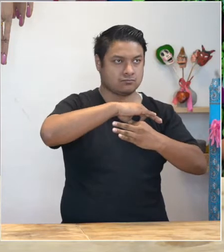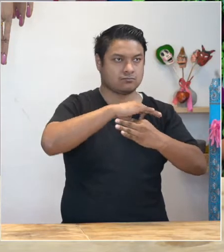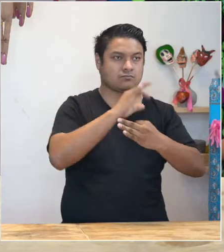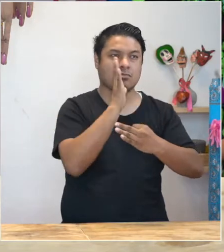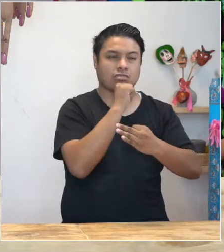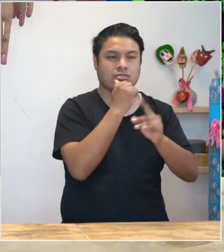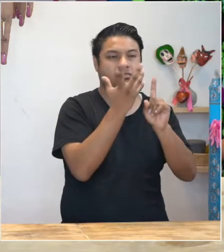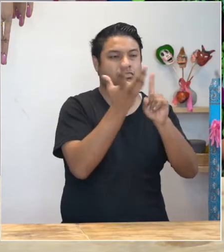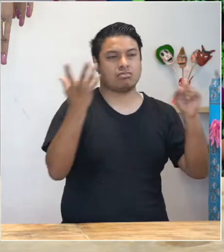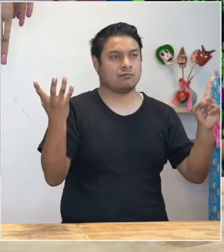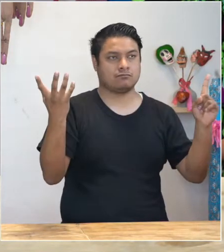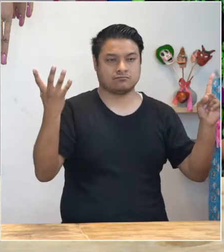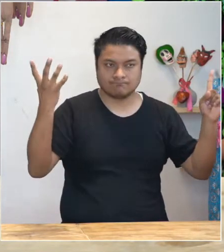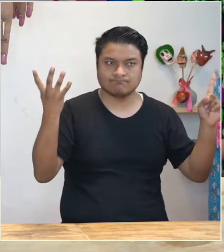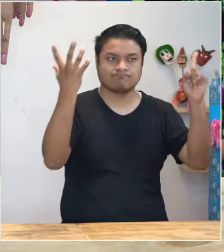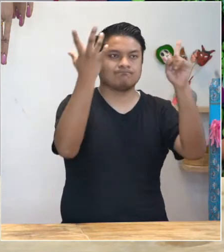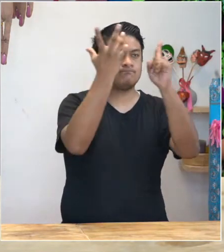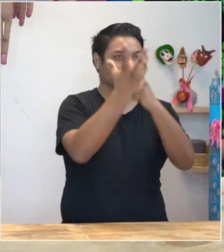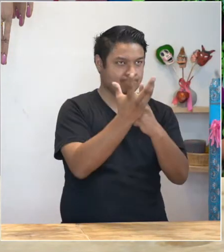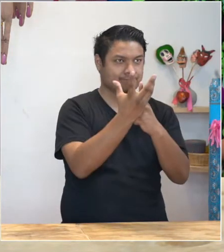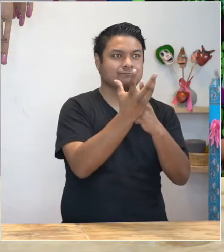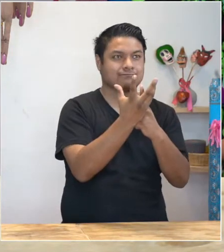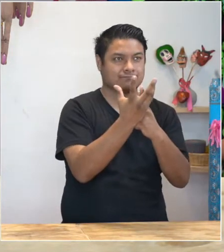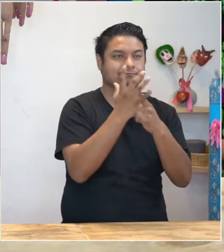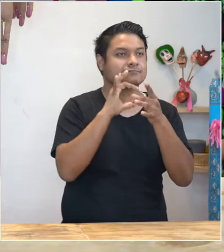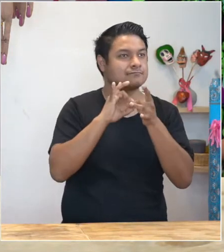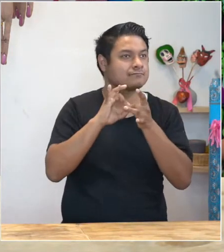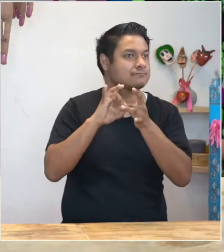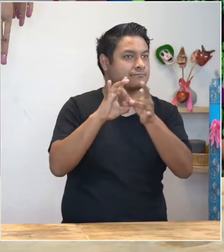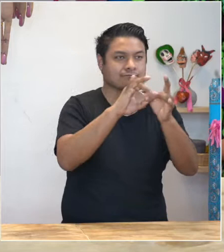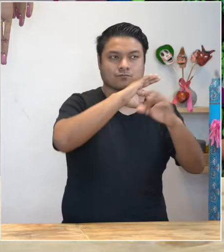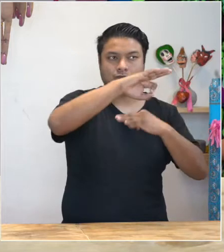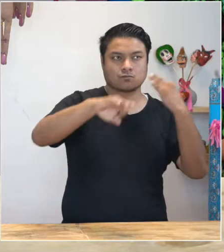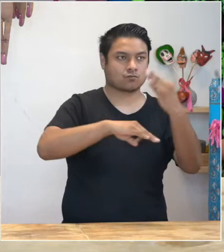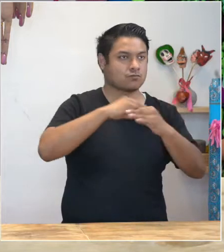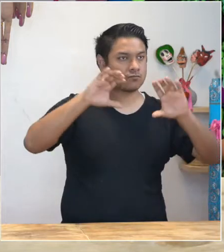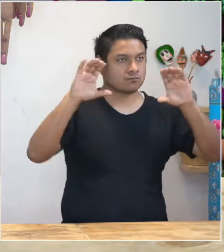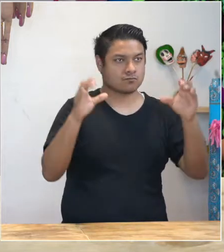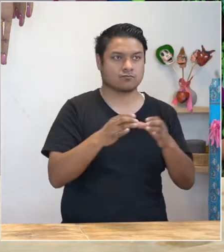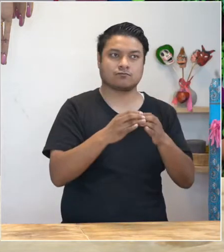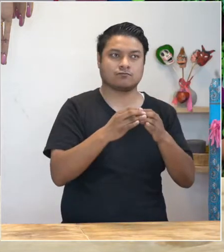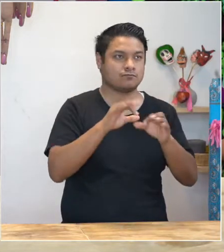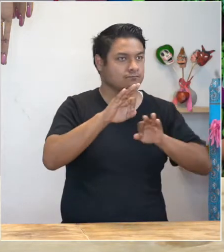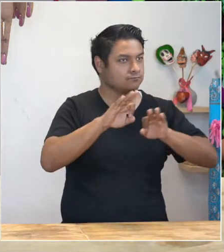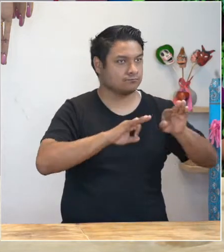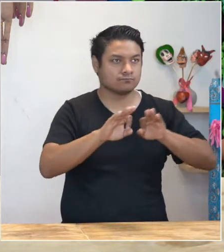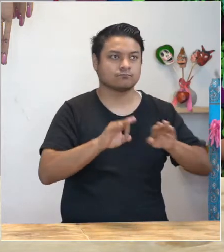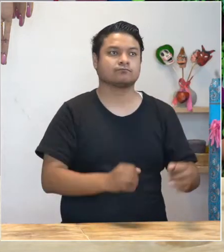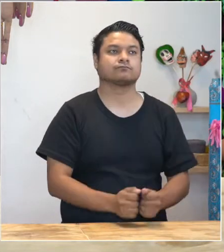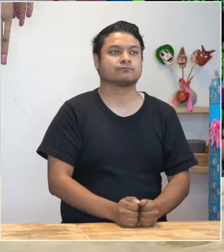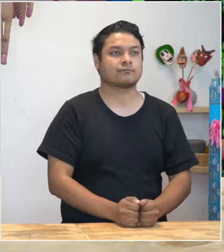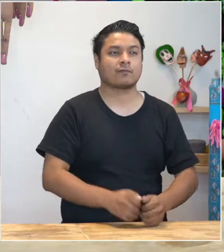y de verdad podamos estar todos en comunidad. Nos ponemos a pensar el por qué es relevante saber acerca de este